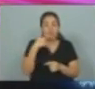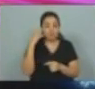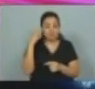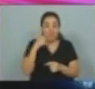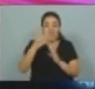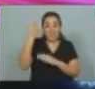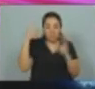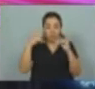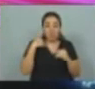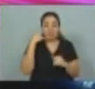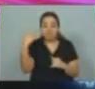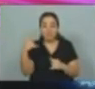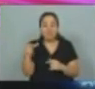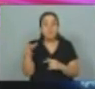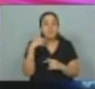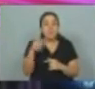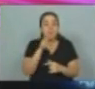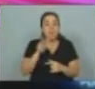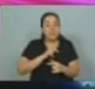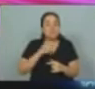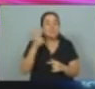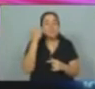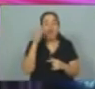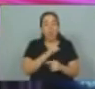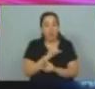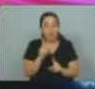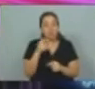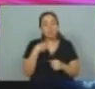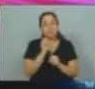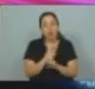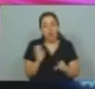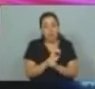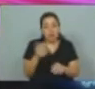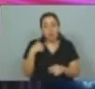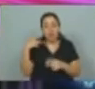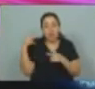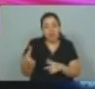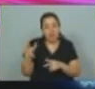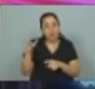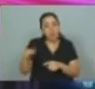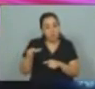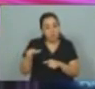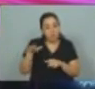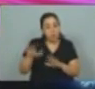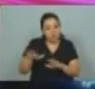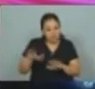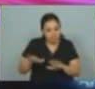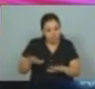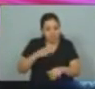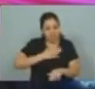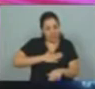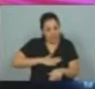estaba llorando. Me dijo, mamá, no doy más. Yo lo único que le dije fue, mi vida, esperá,